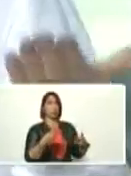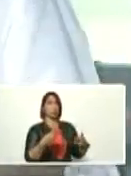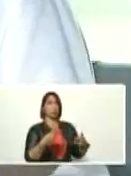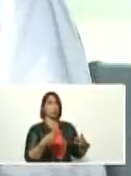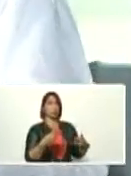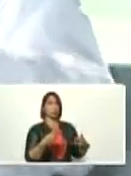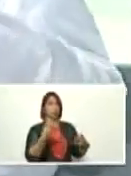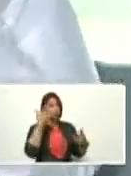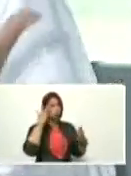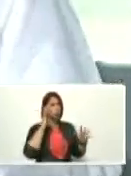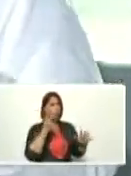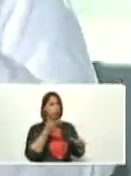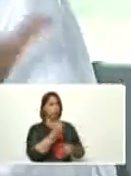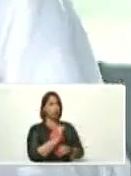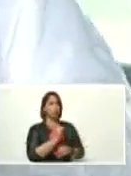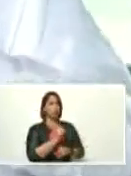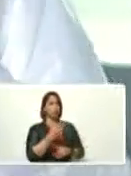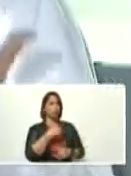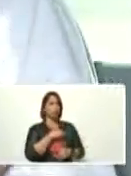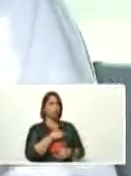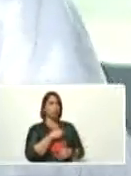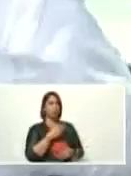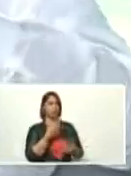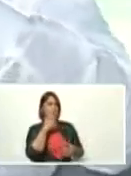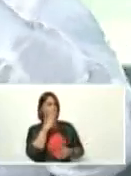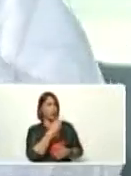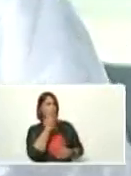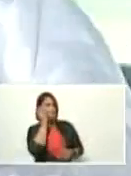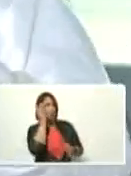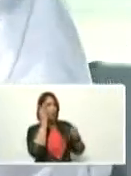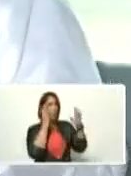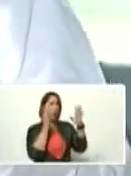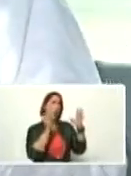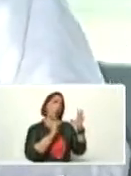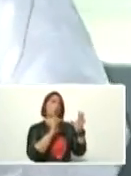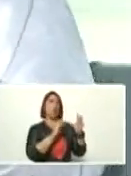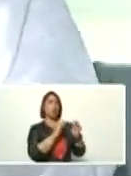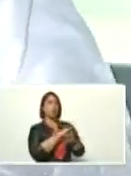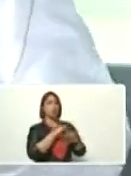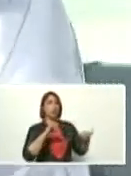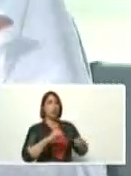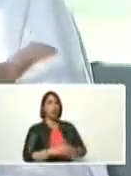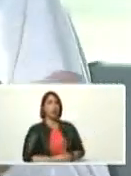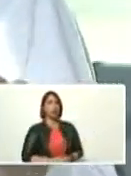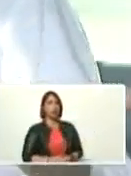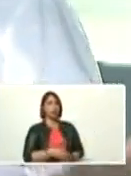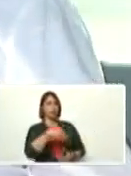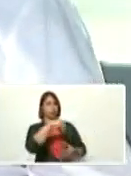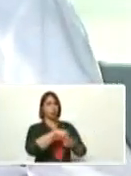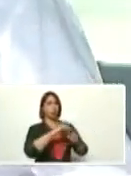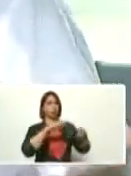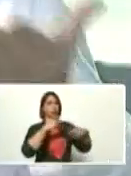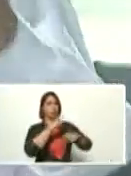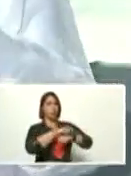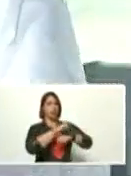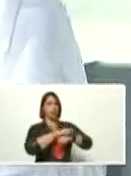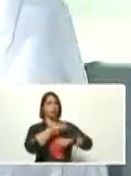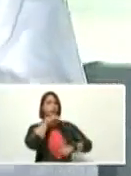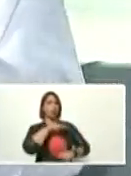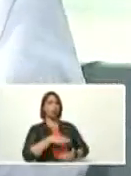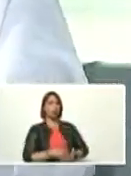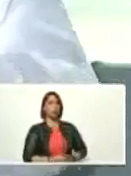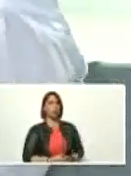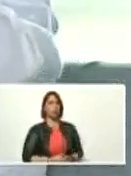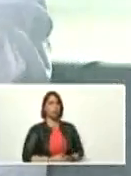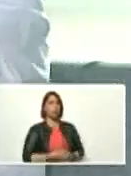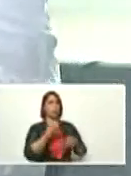esa posibilidad? ¿Estamos en trance de ver surgir o estamos ya imbuidos en un nuevo tiempo histórico? Es